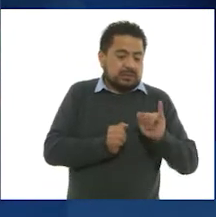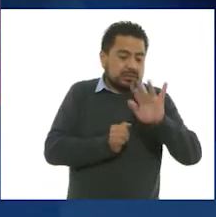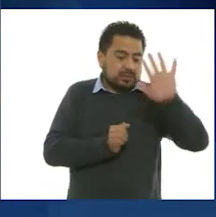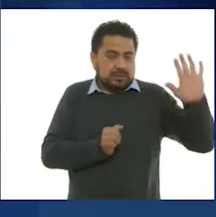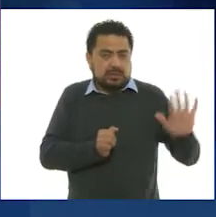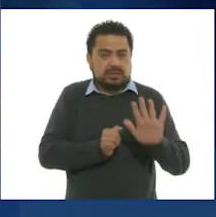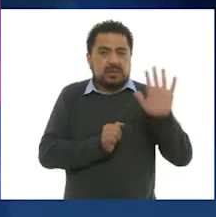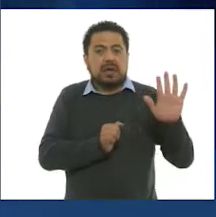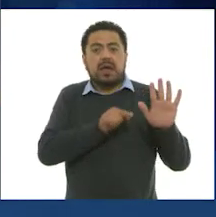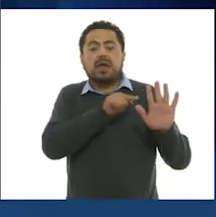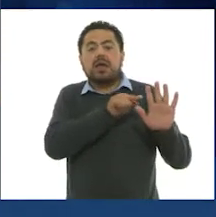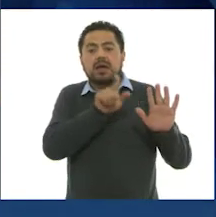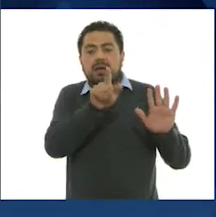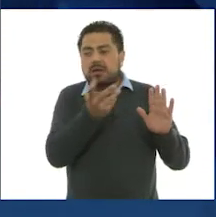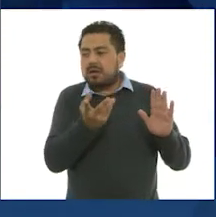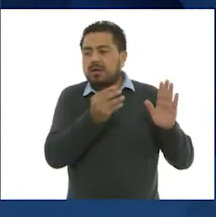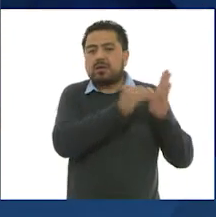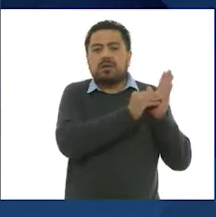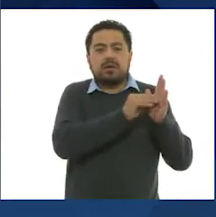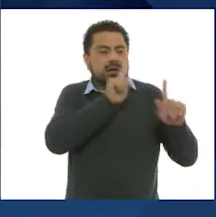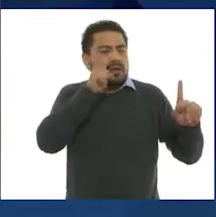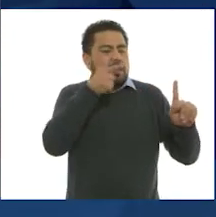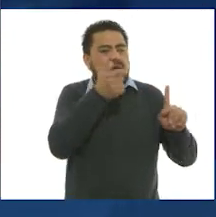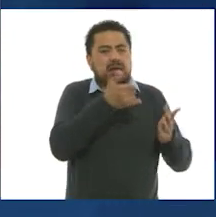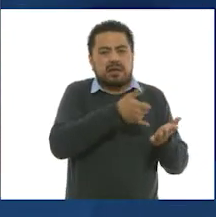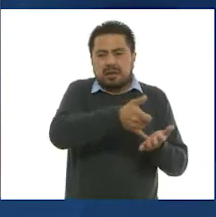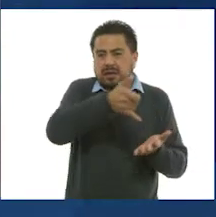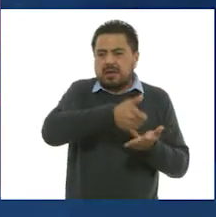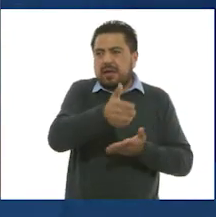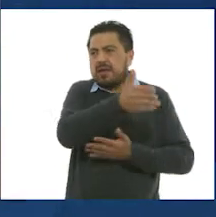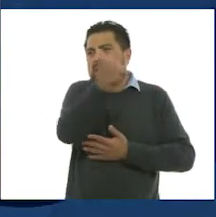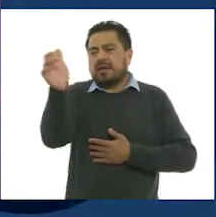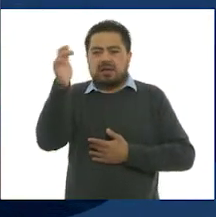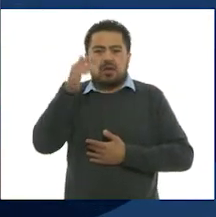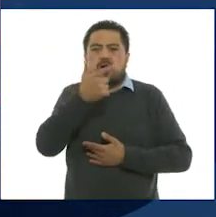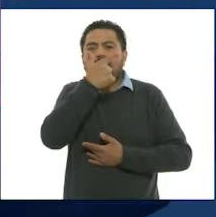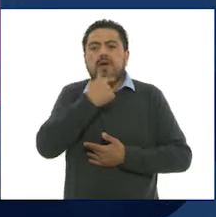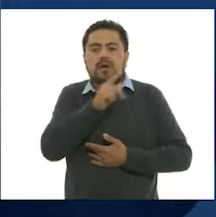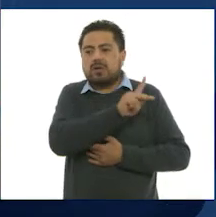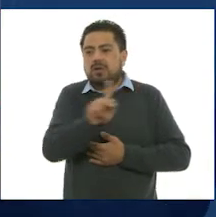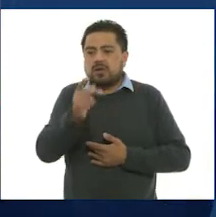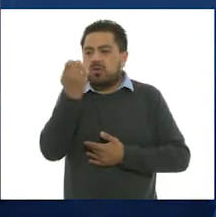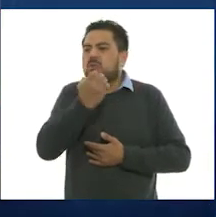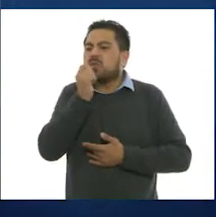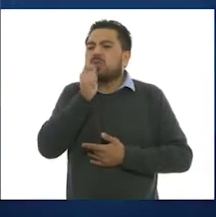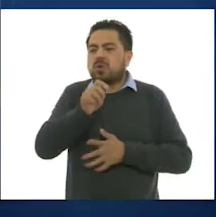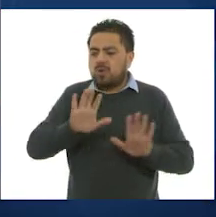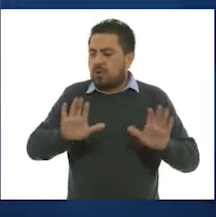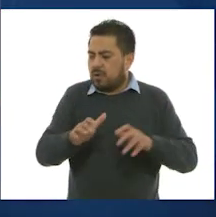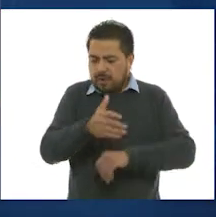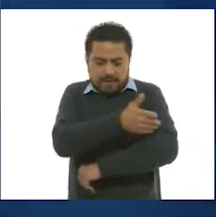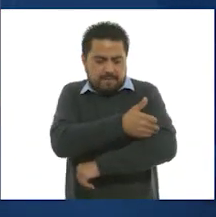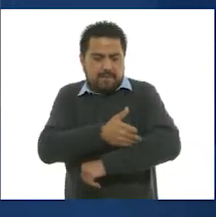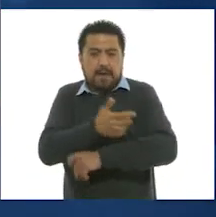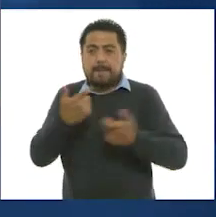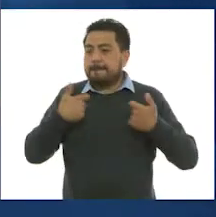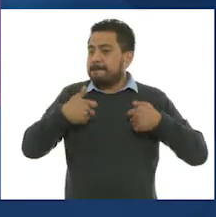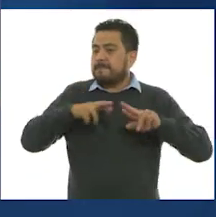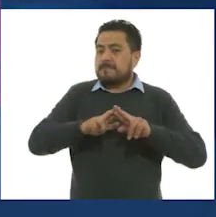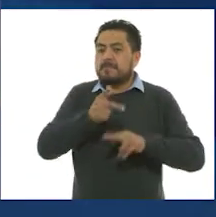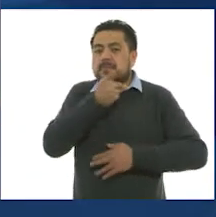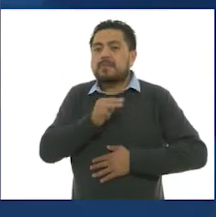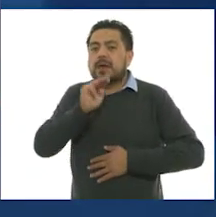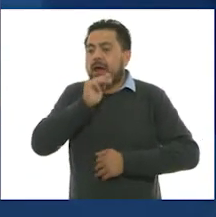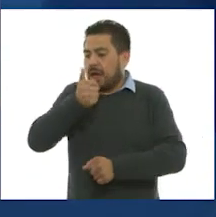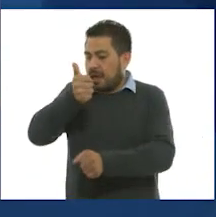parte inferior, van a poner dirigida a los campesinos varones. Su escuela era la comunidad y la familia, su maestro eran los